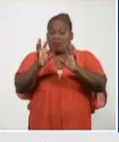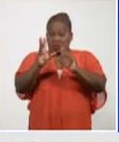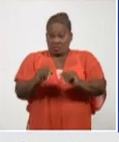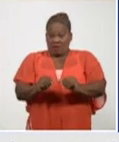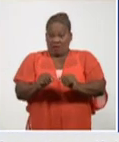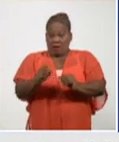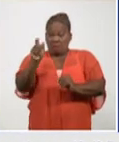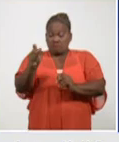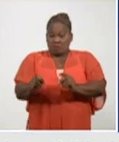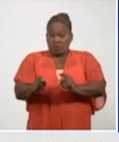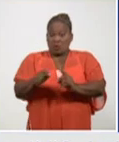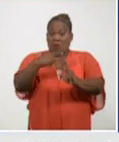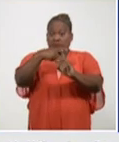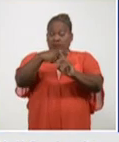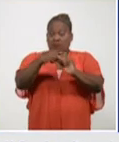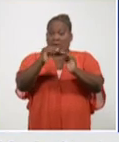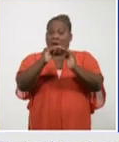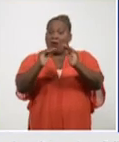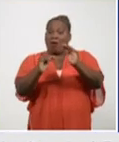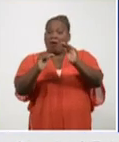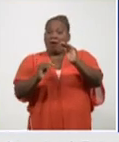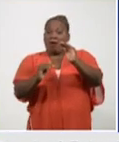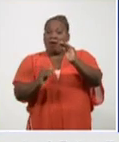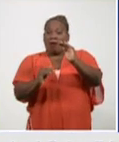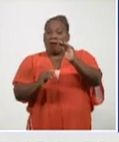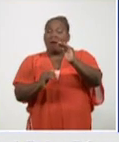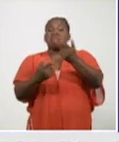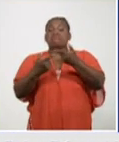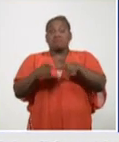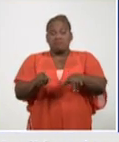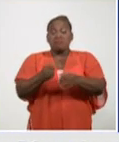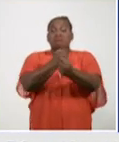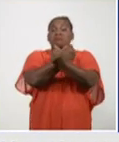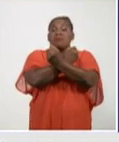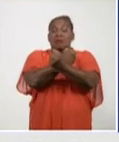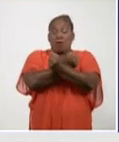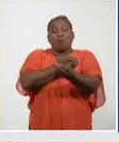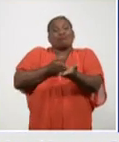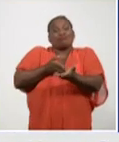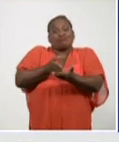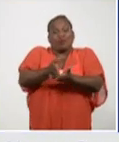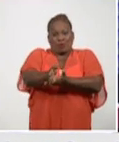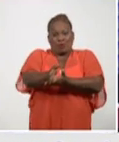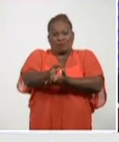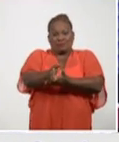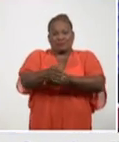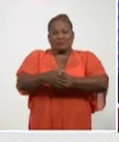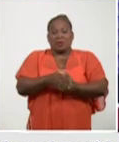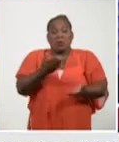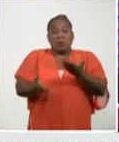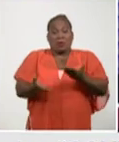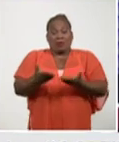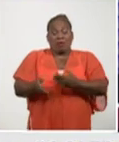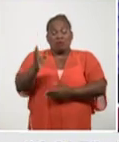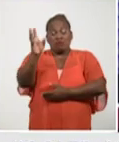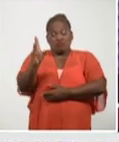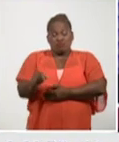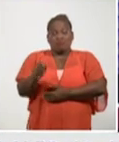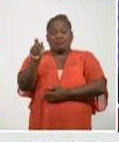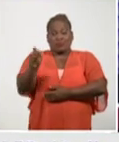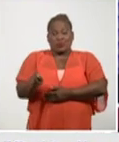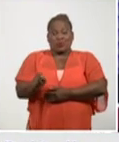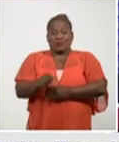pero son los riesgos que se corren con el número de casos que hemos tenido. Decía